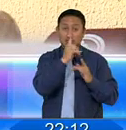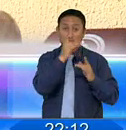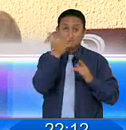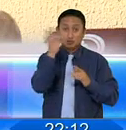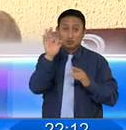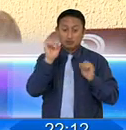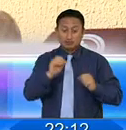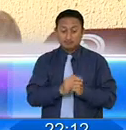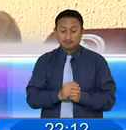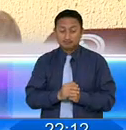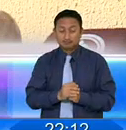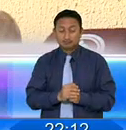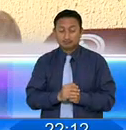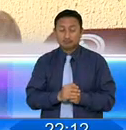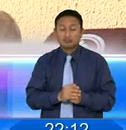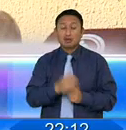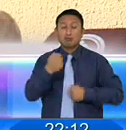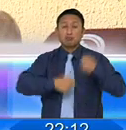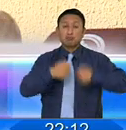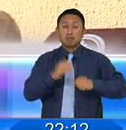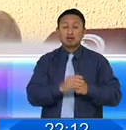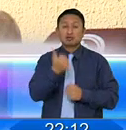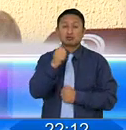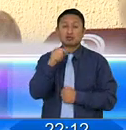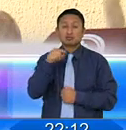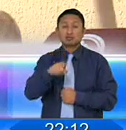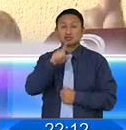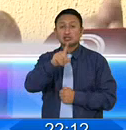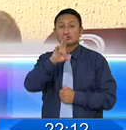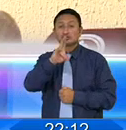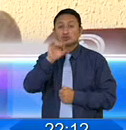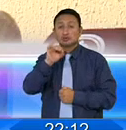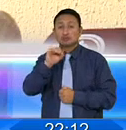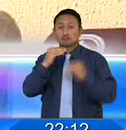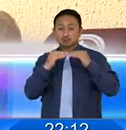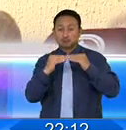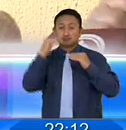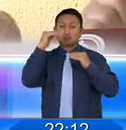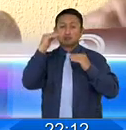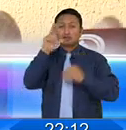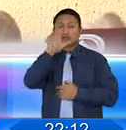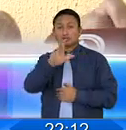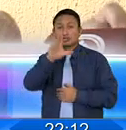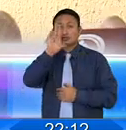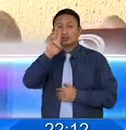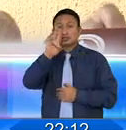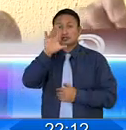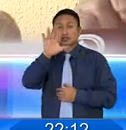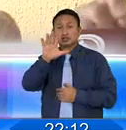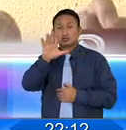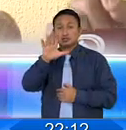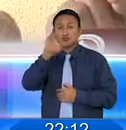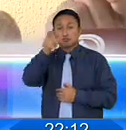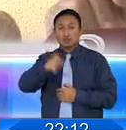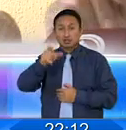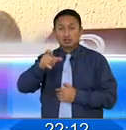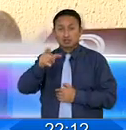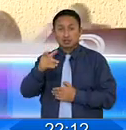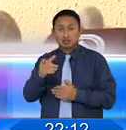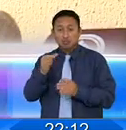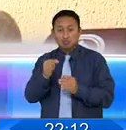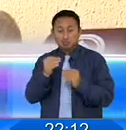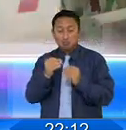abril, y del 1 al 19 de mayo 10.179. Es decir, tuvimos 375 pacientes